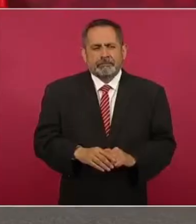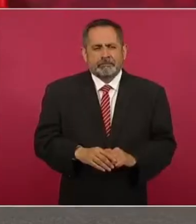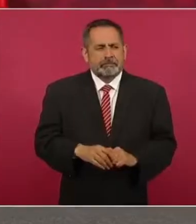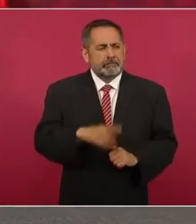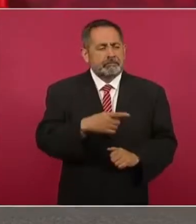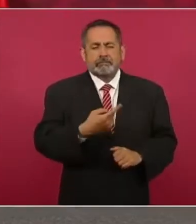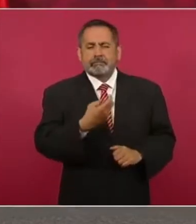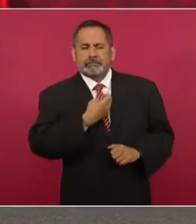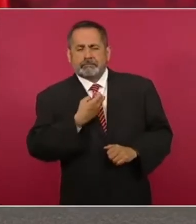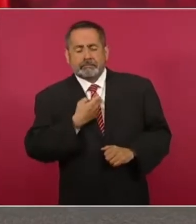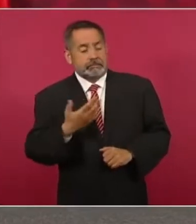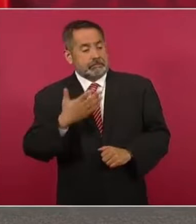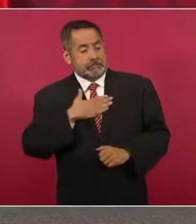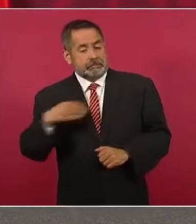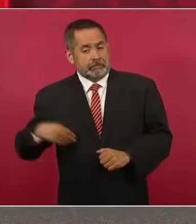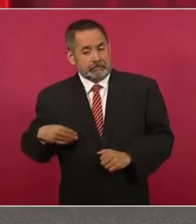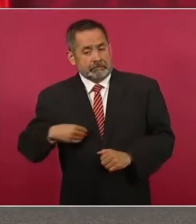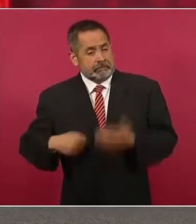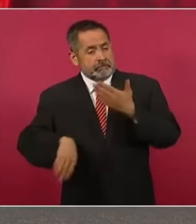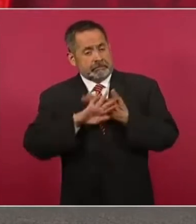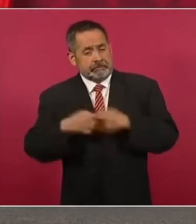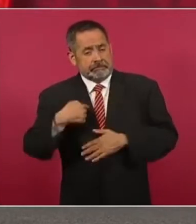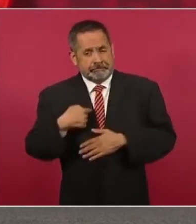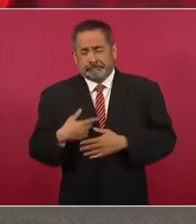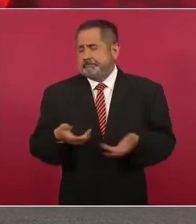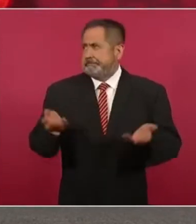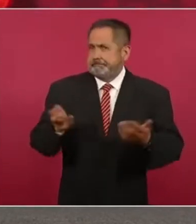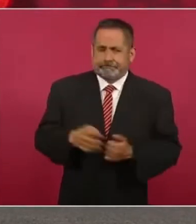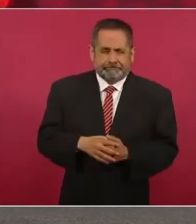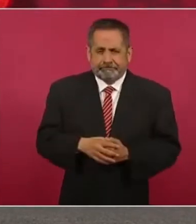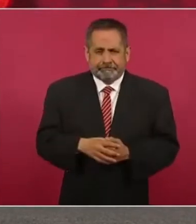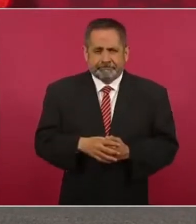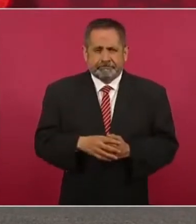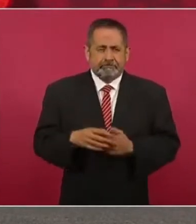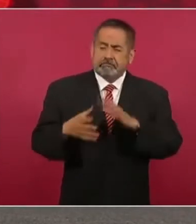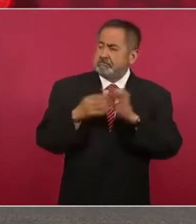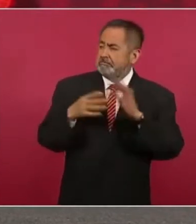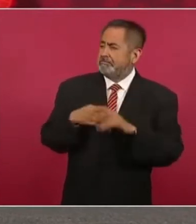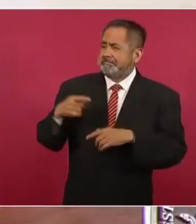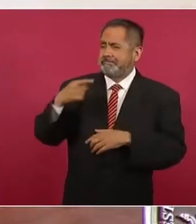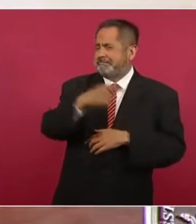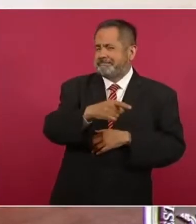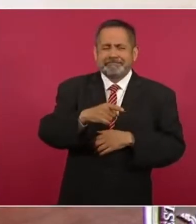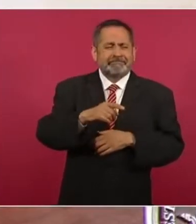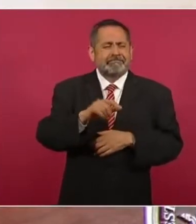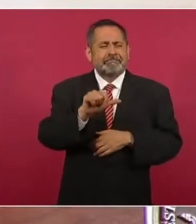echándome la culpa y hablando del Felipe Ángeles,